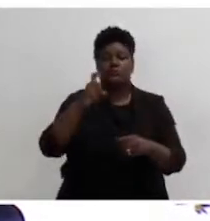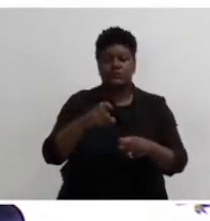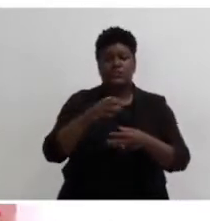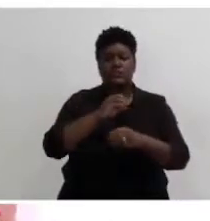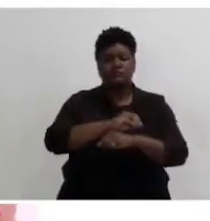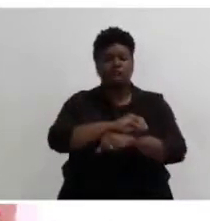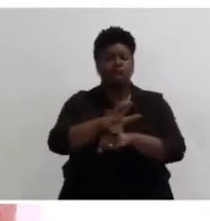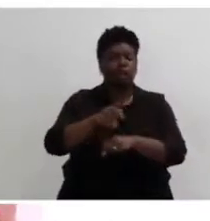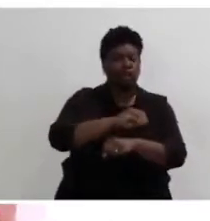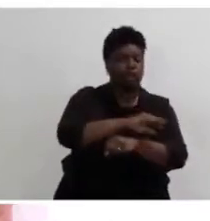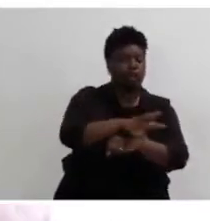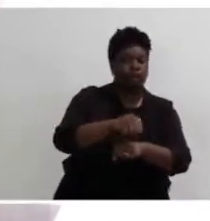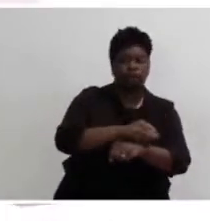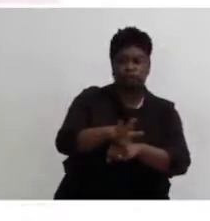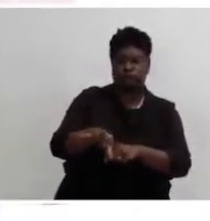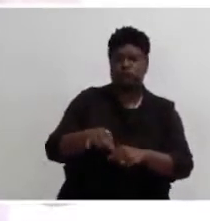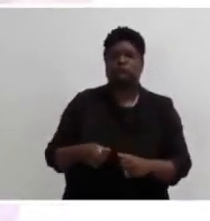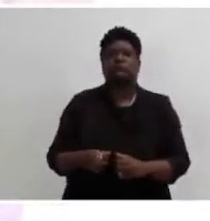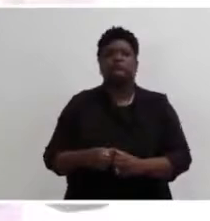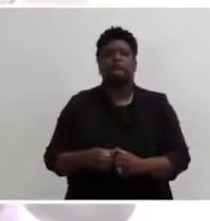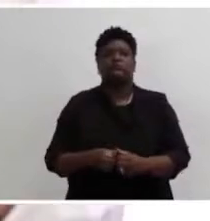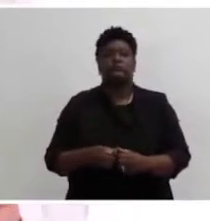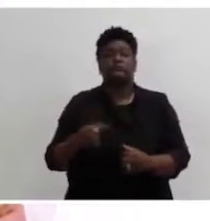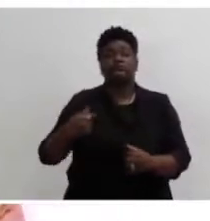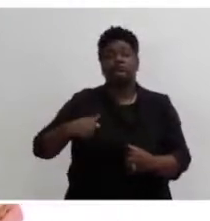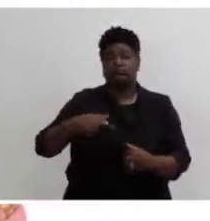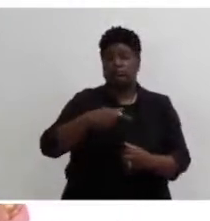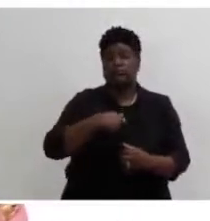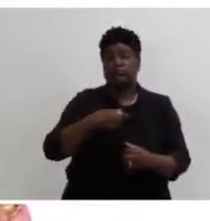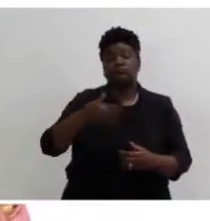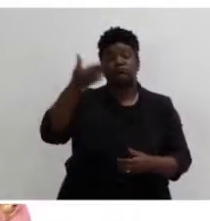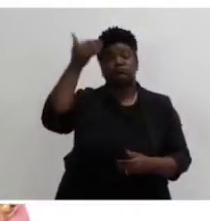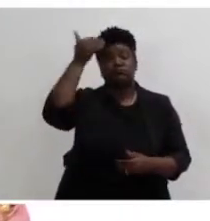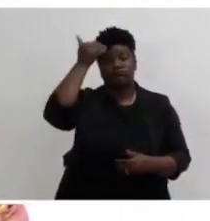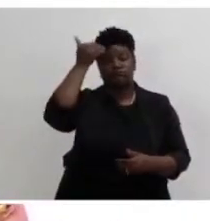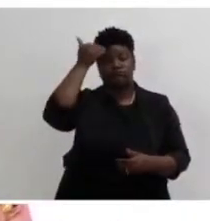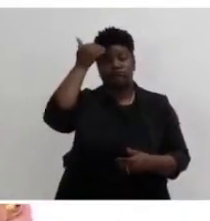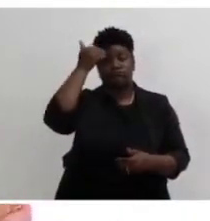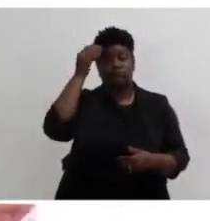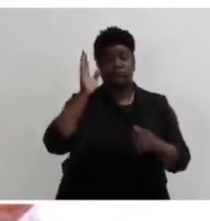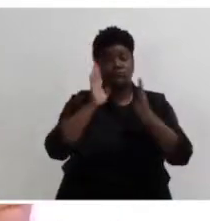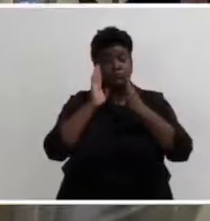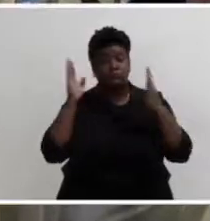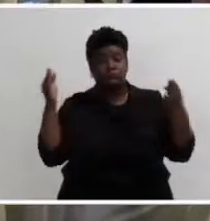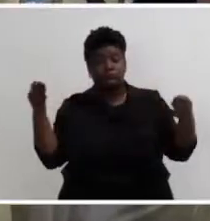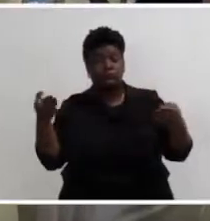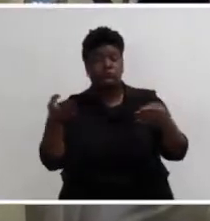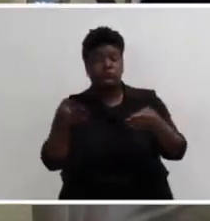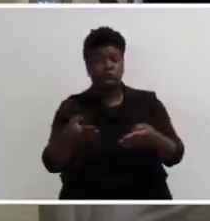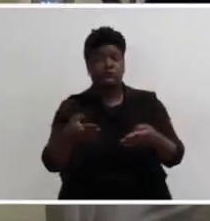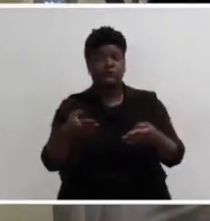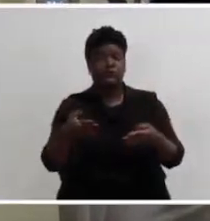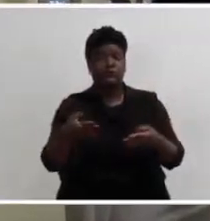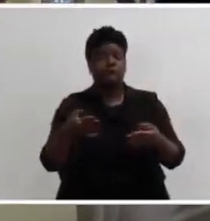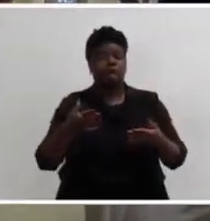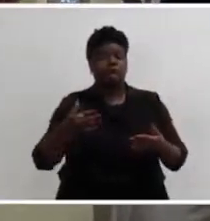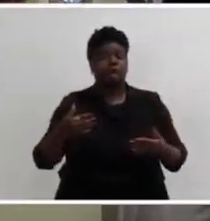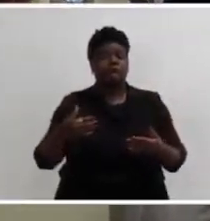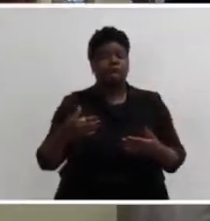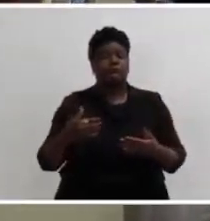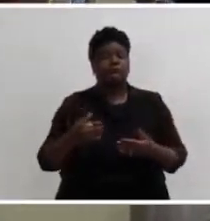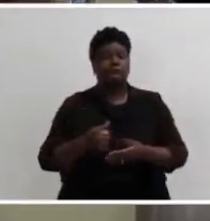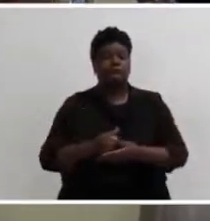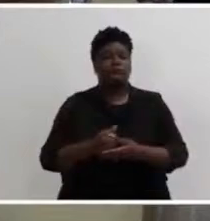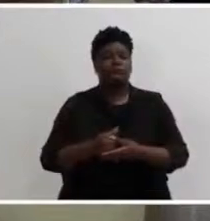global de semiconductores. Conscientes de esta visión, nos llevó a presentar una propuesta al MESID de un